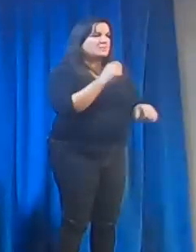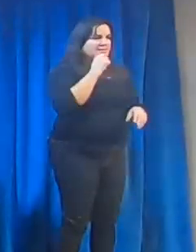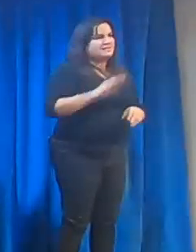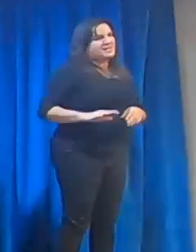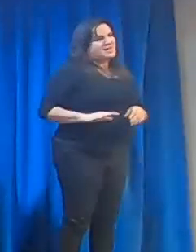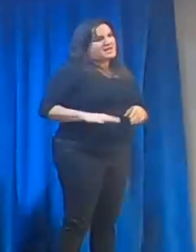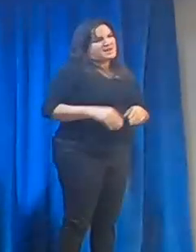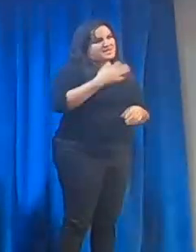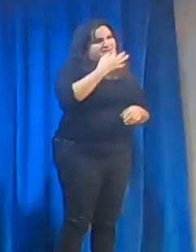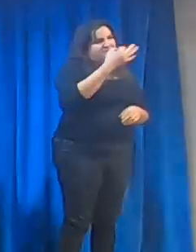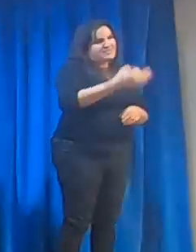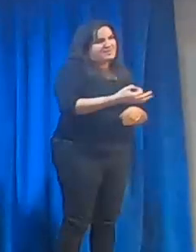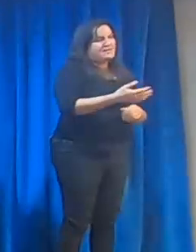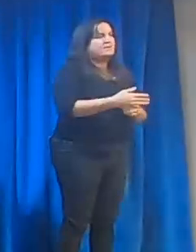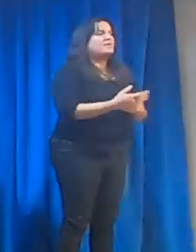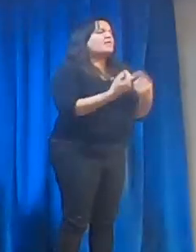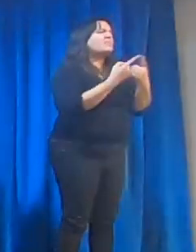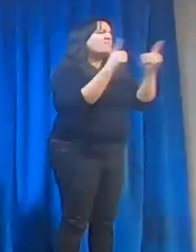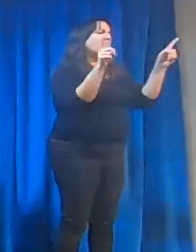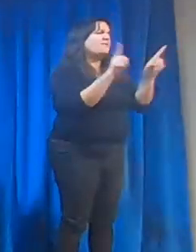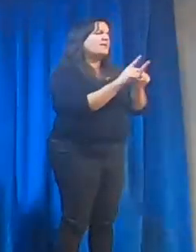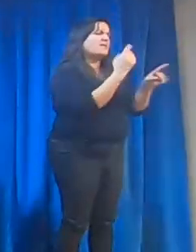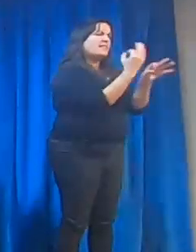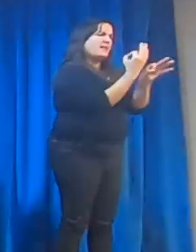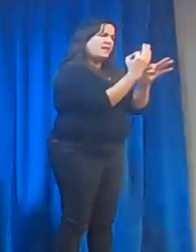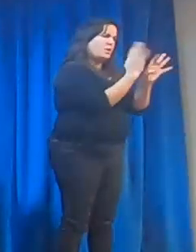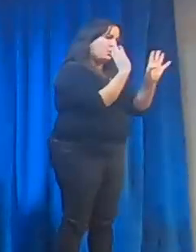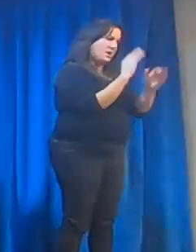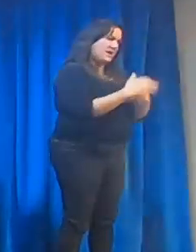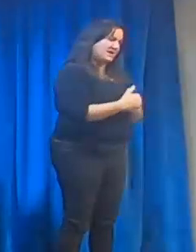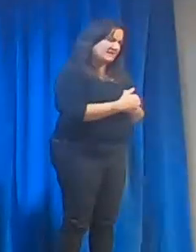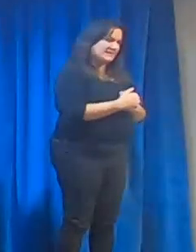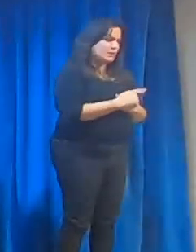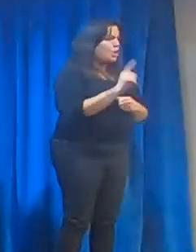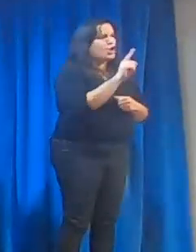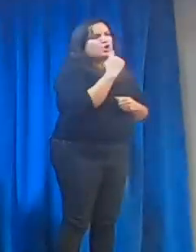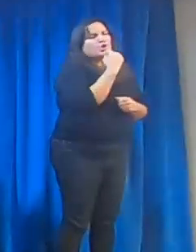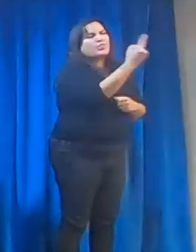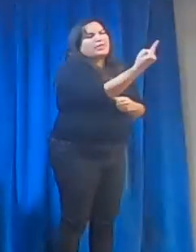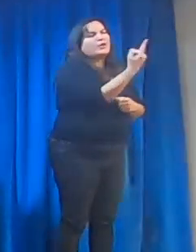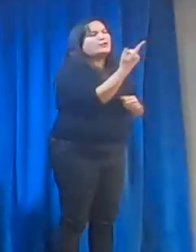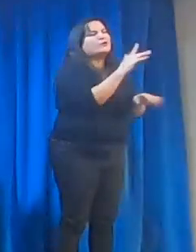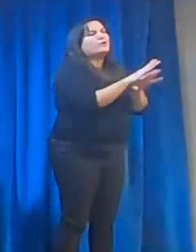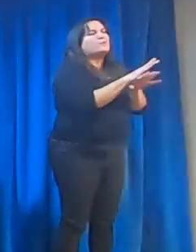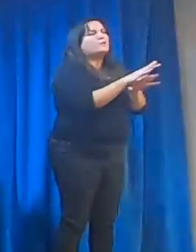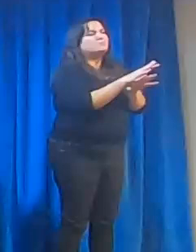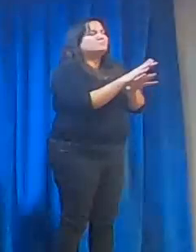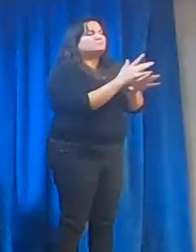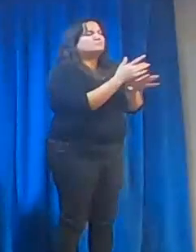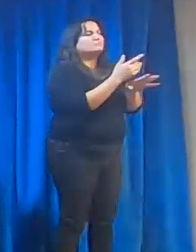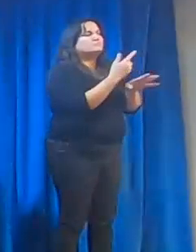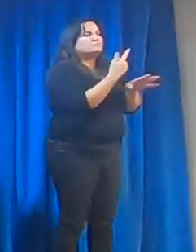trabajamos, es distinto en la escuela esto, por supuesto, yo lo estoy planteando desde la experiencia